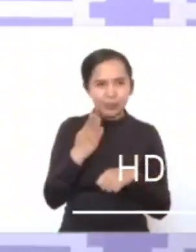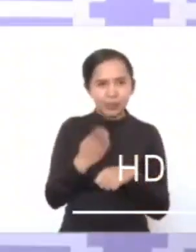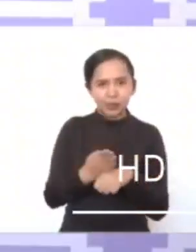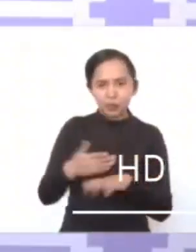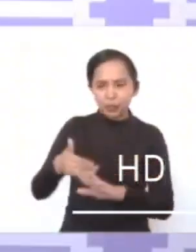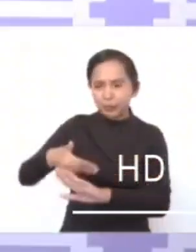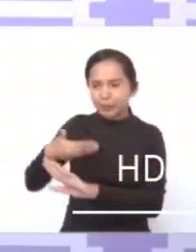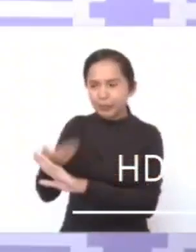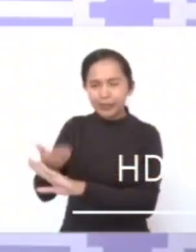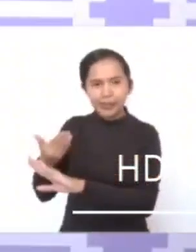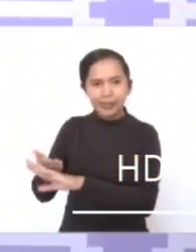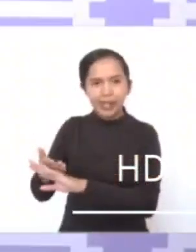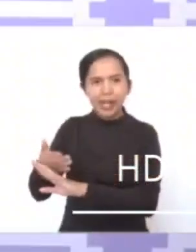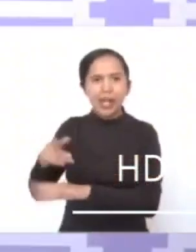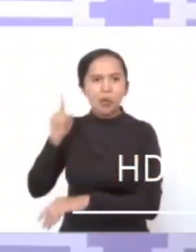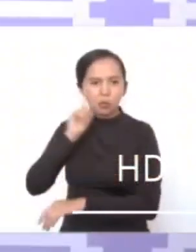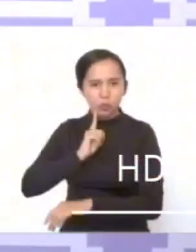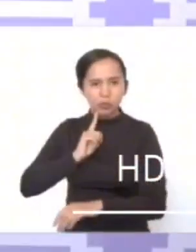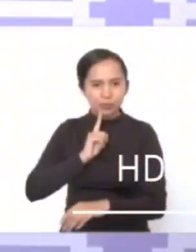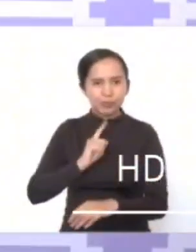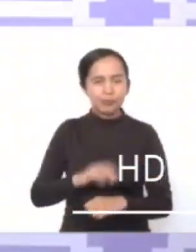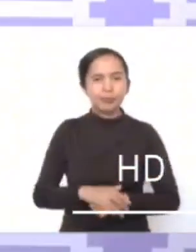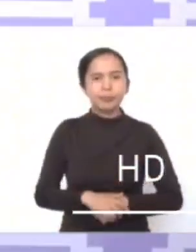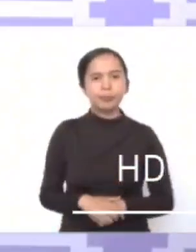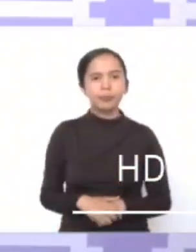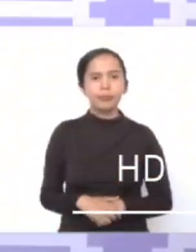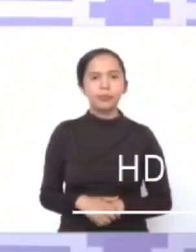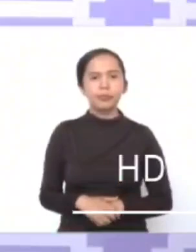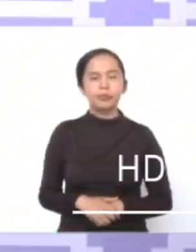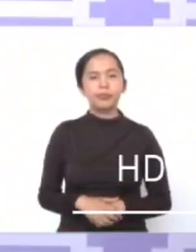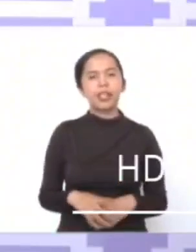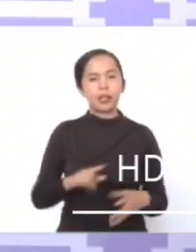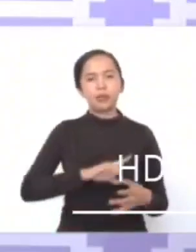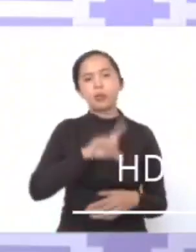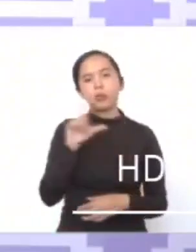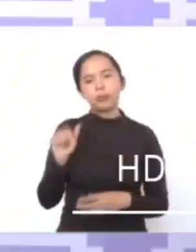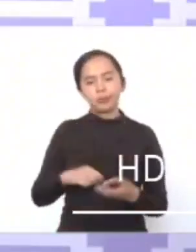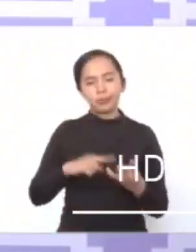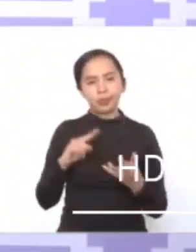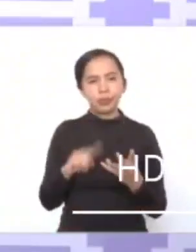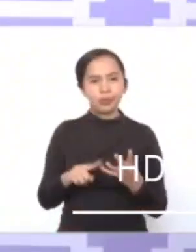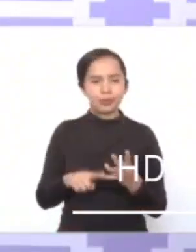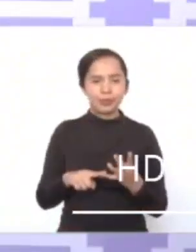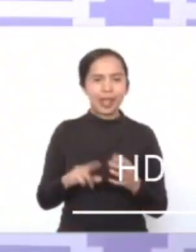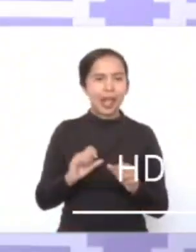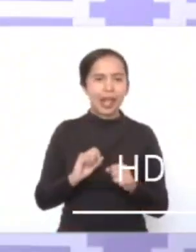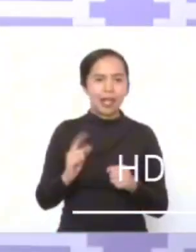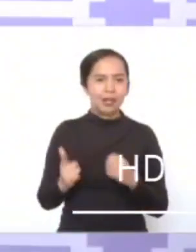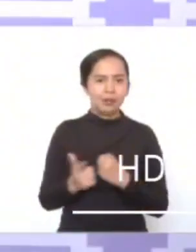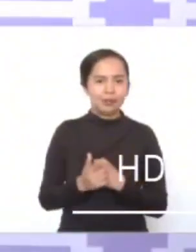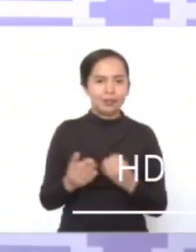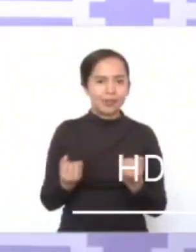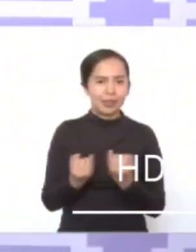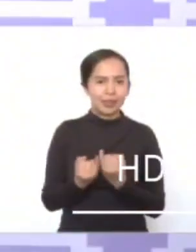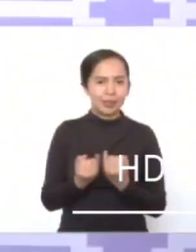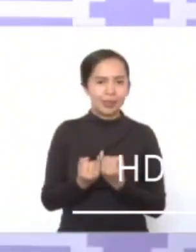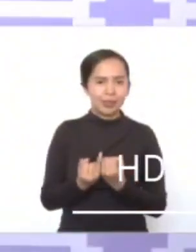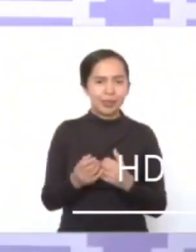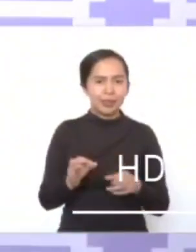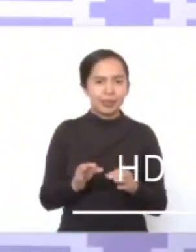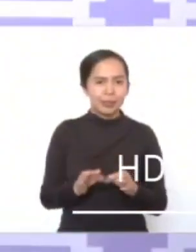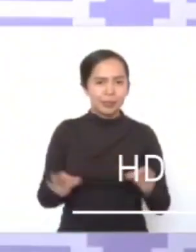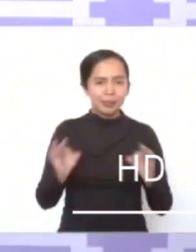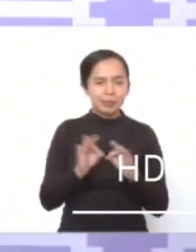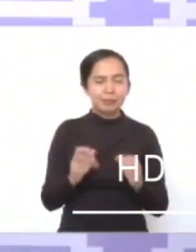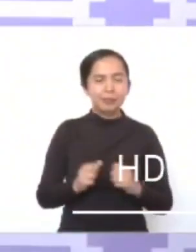los agresores de mujeres. Y luego quiero subrayar una línea